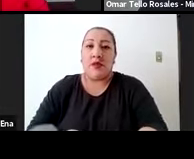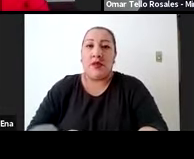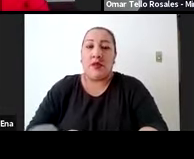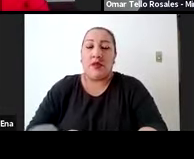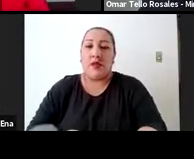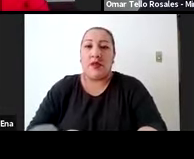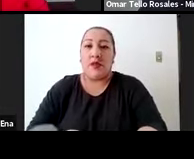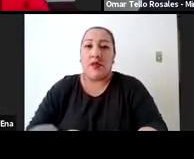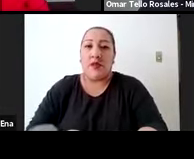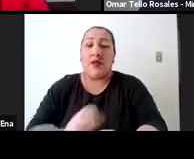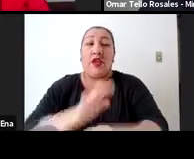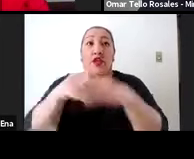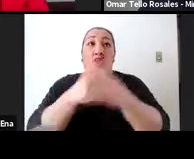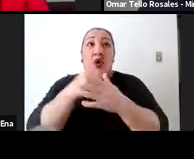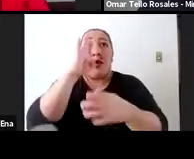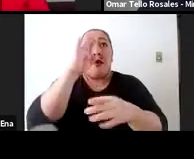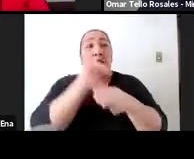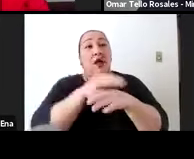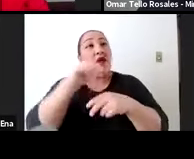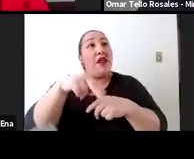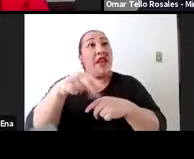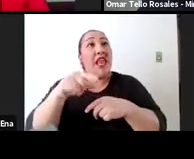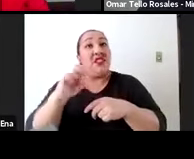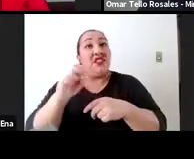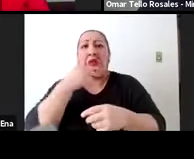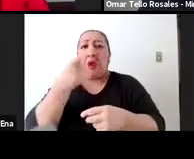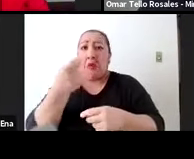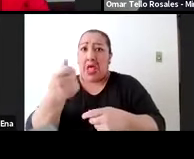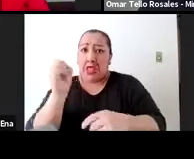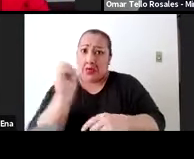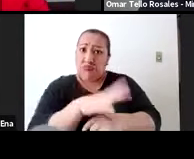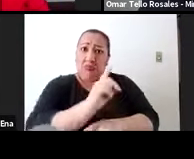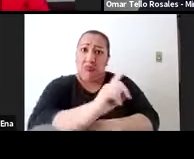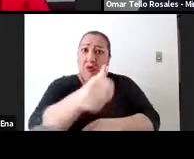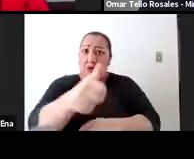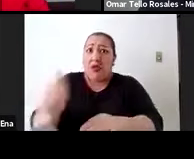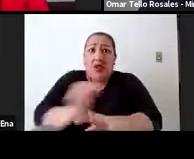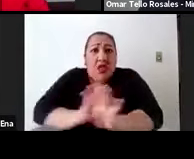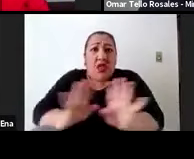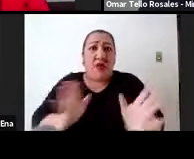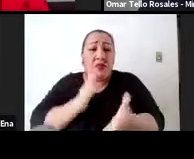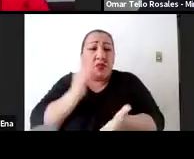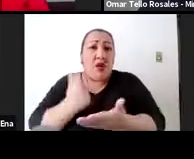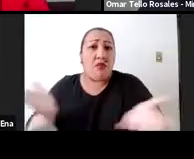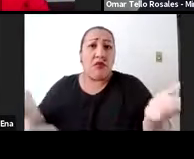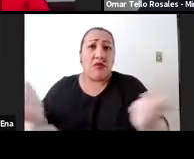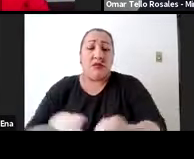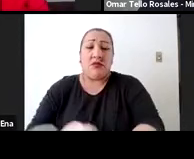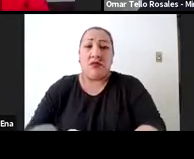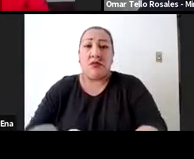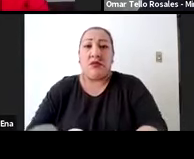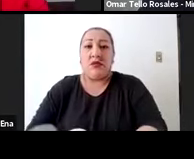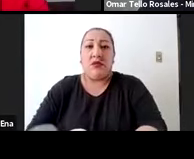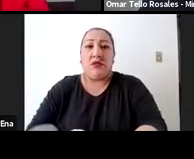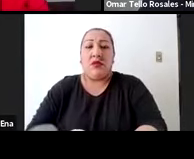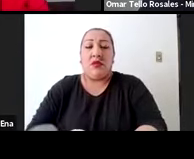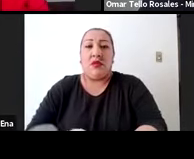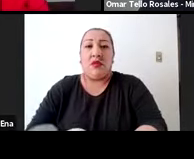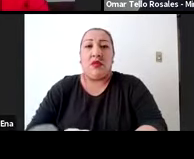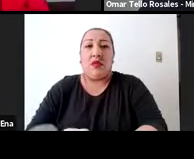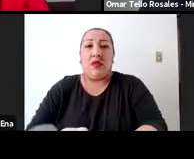en el Banco de la Nación. Se hubiera depositado ahí el bono y no hubiéramos tenido problema. Pero esto nos ha demostrado que no